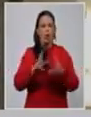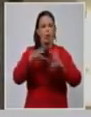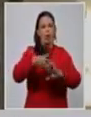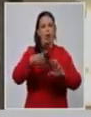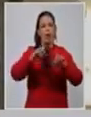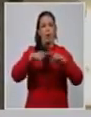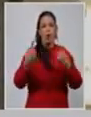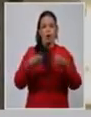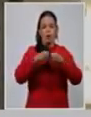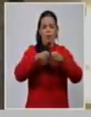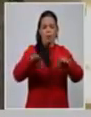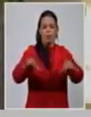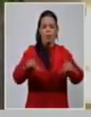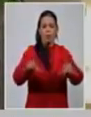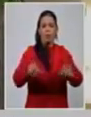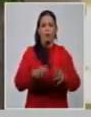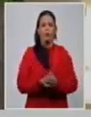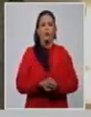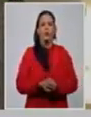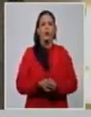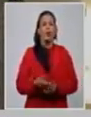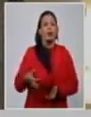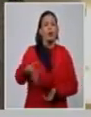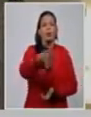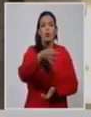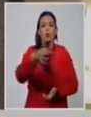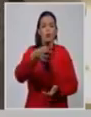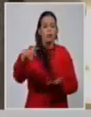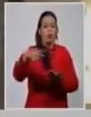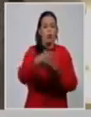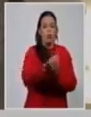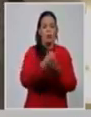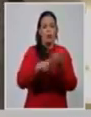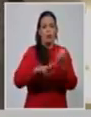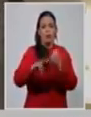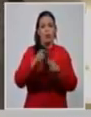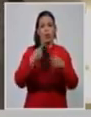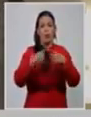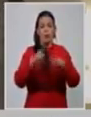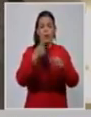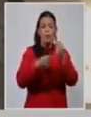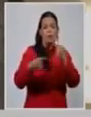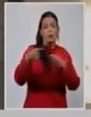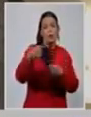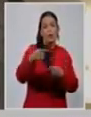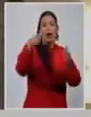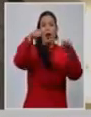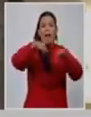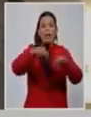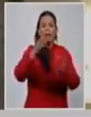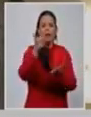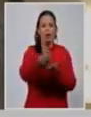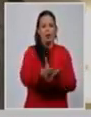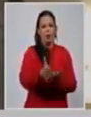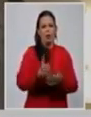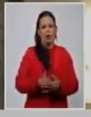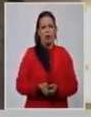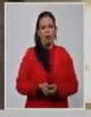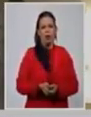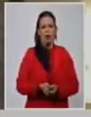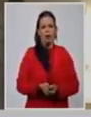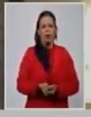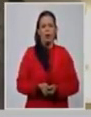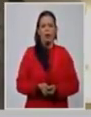casos positivos a este virus en todos los municipios de la provincia, pero fundamentalmente en esta ciudad capital. Al